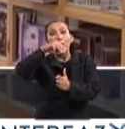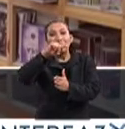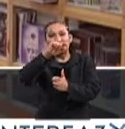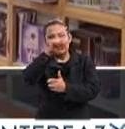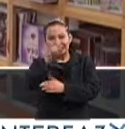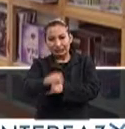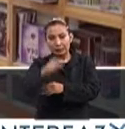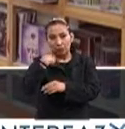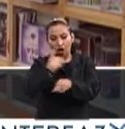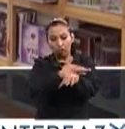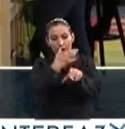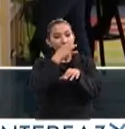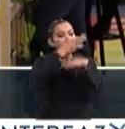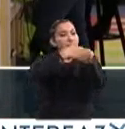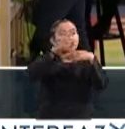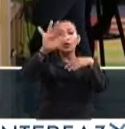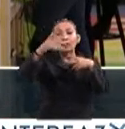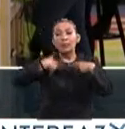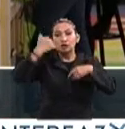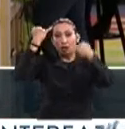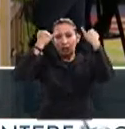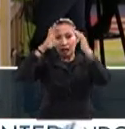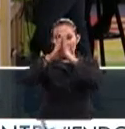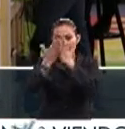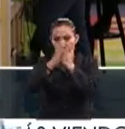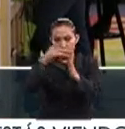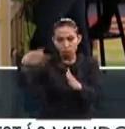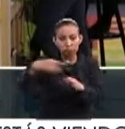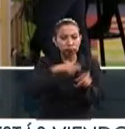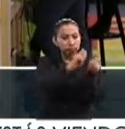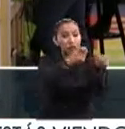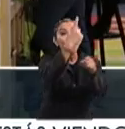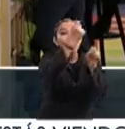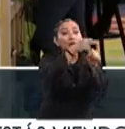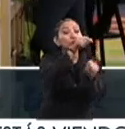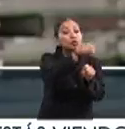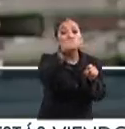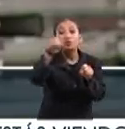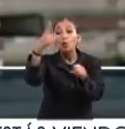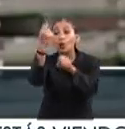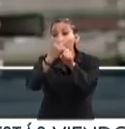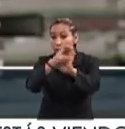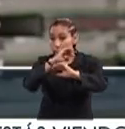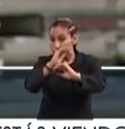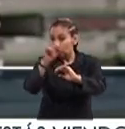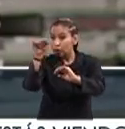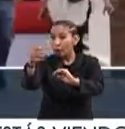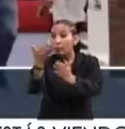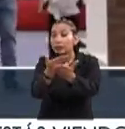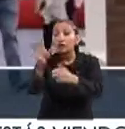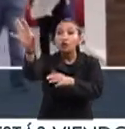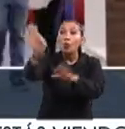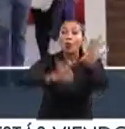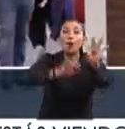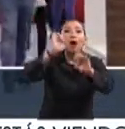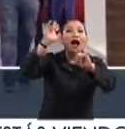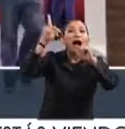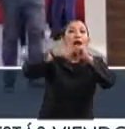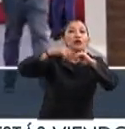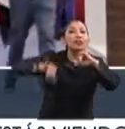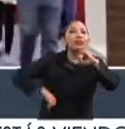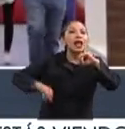coordinador, decidió convocar a 50 autores. A cada autor les dio un año y de ese año les pidió jalar un